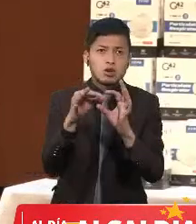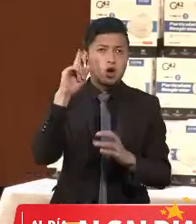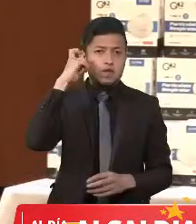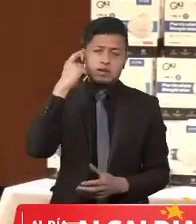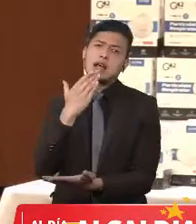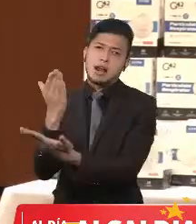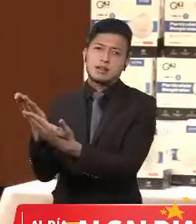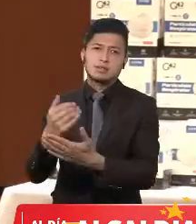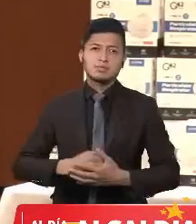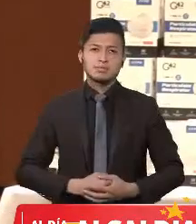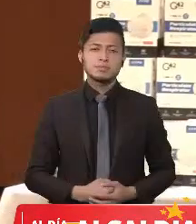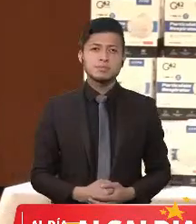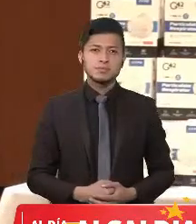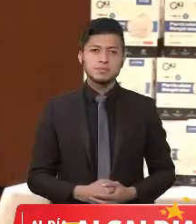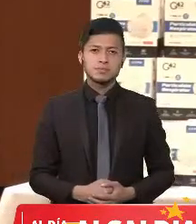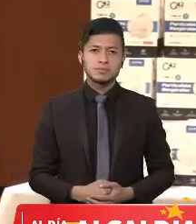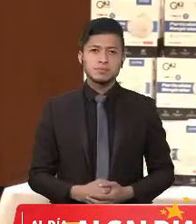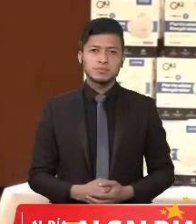gobierno.